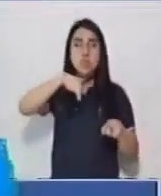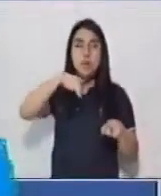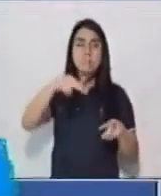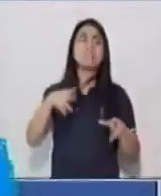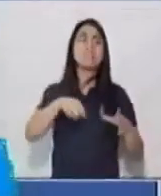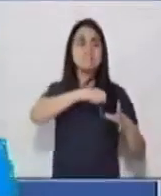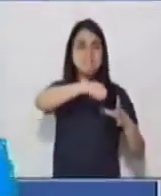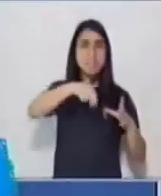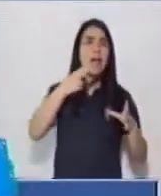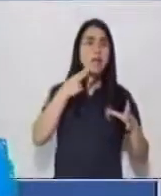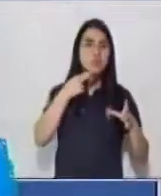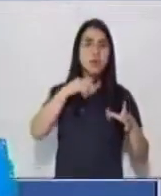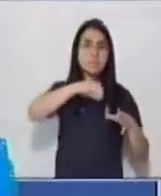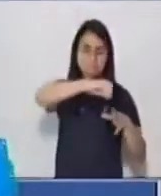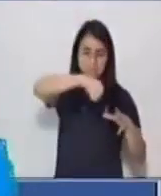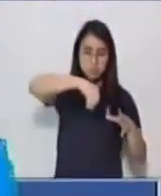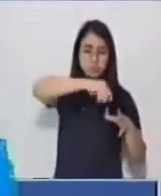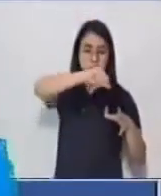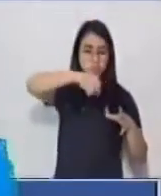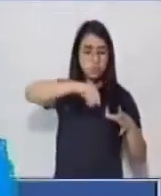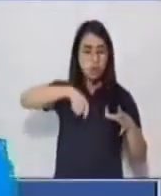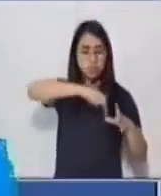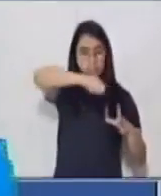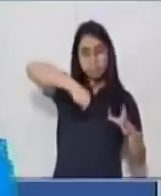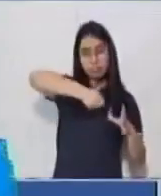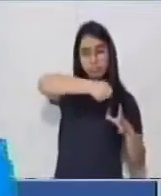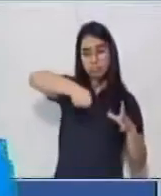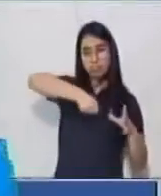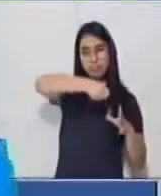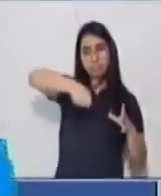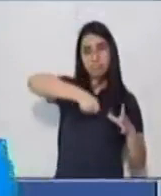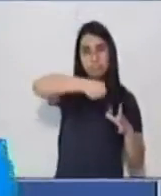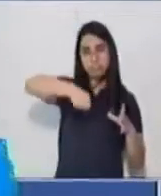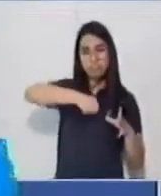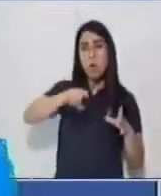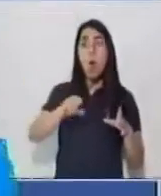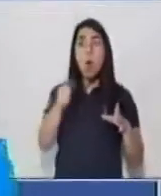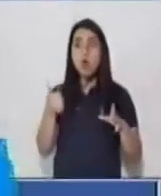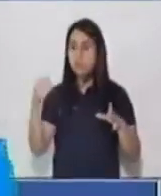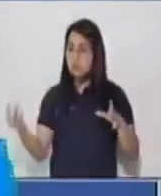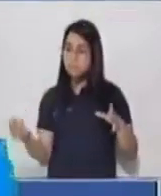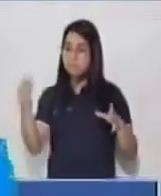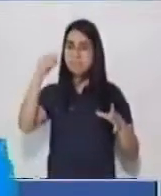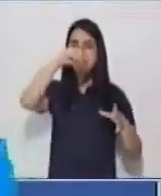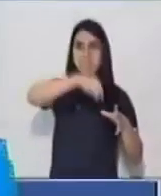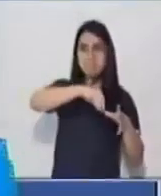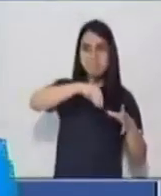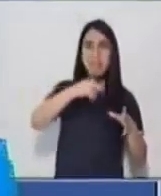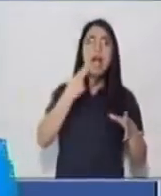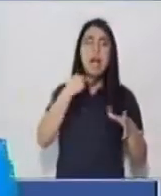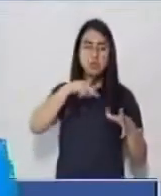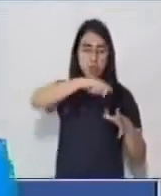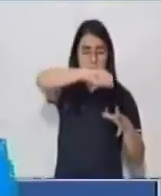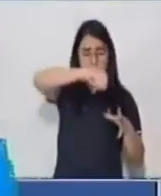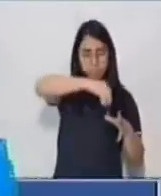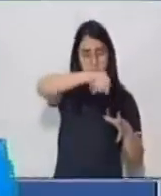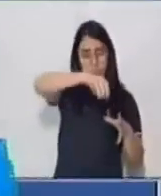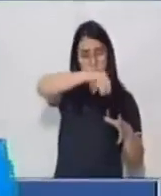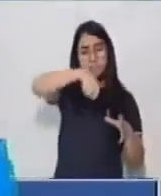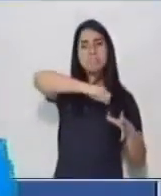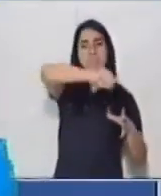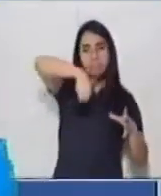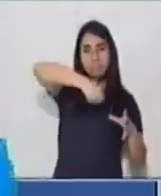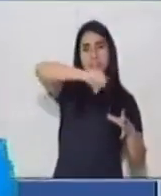Batimos nuevamente otra yema, azúcar, batimos otra yema y azúcar, y así hasta que te